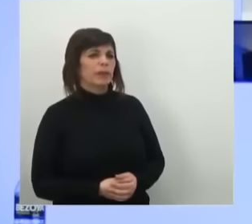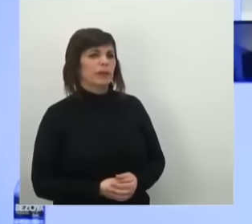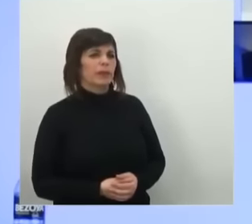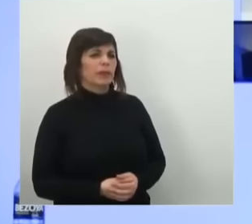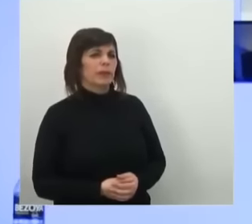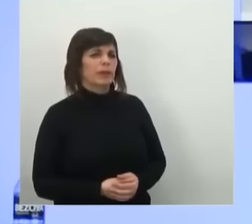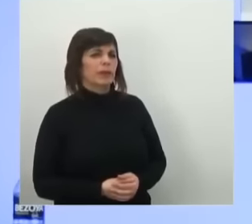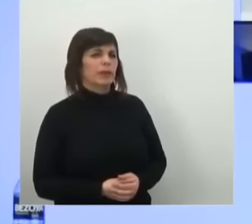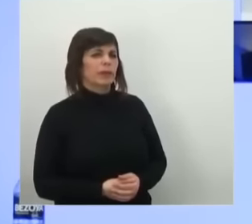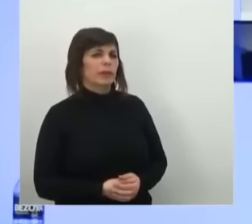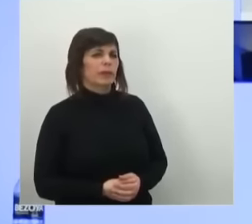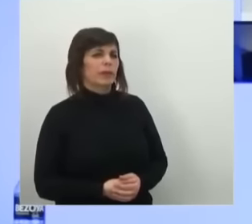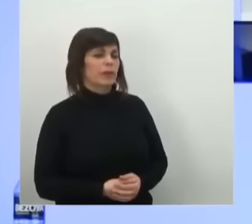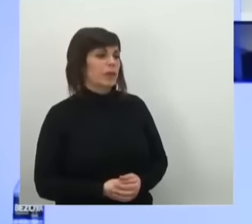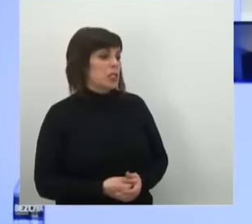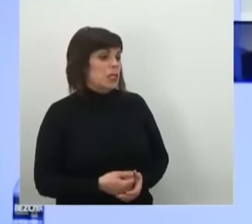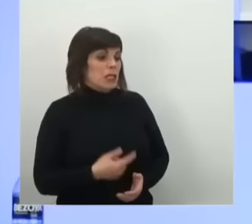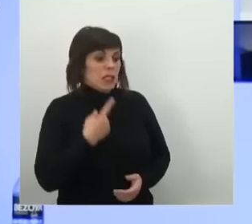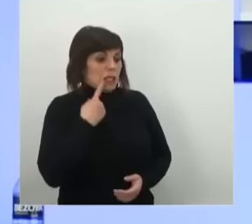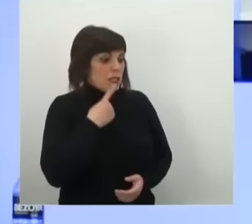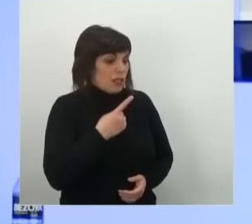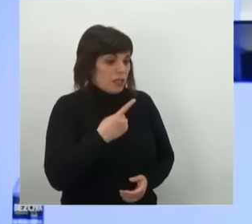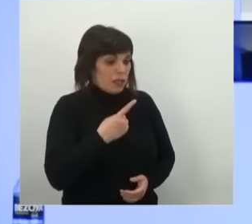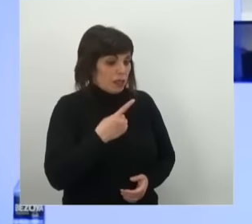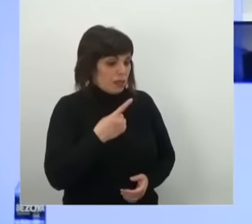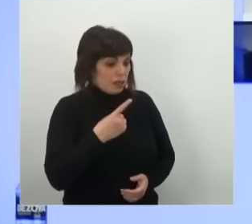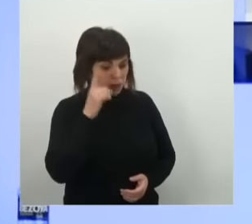sabe que no supe qué decirle